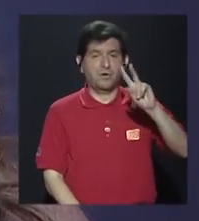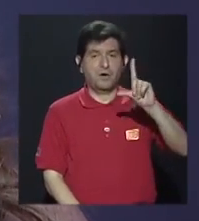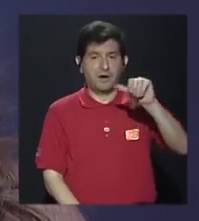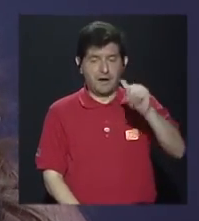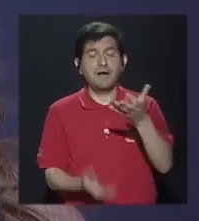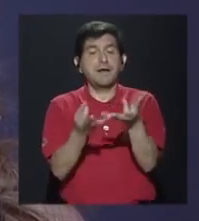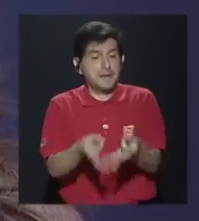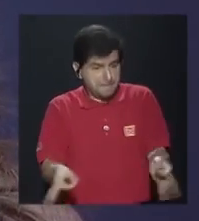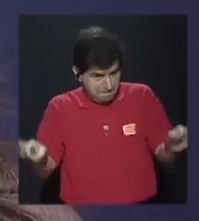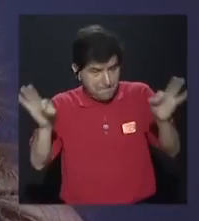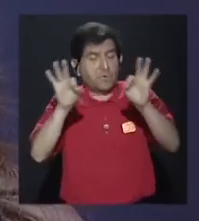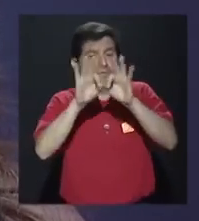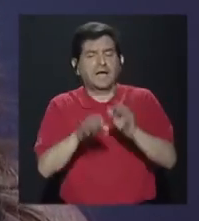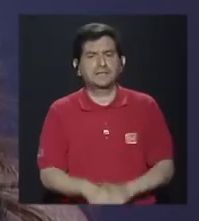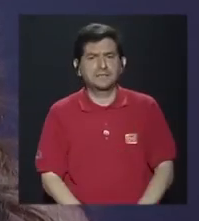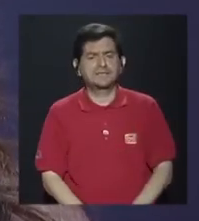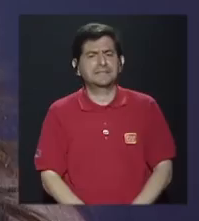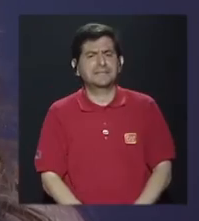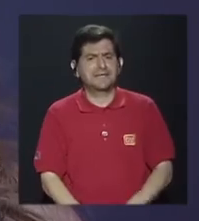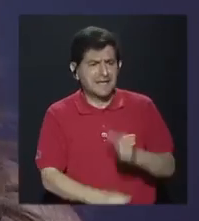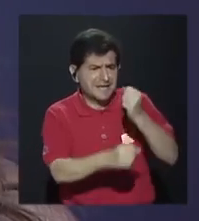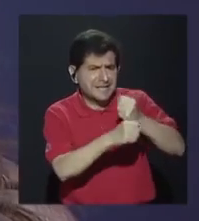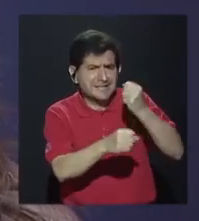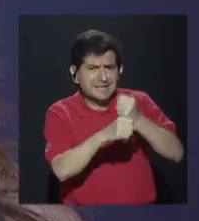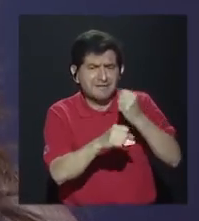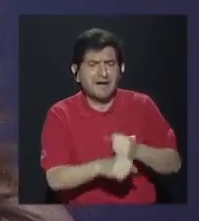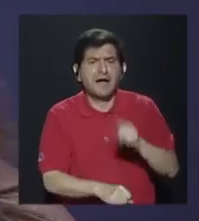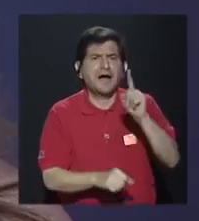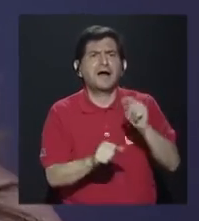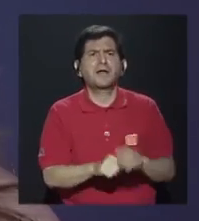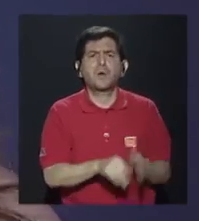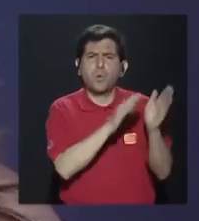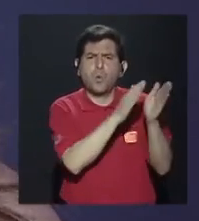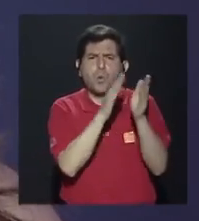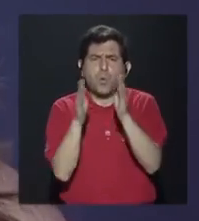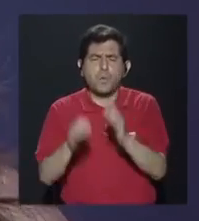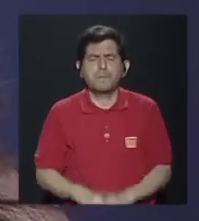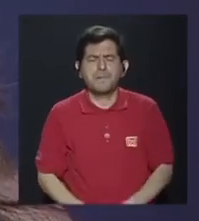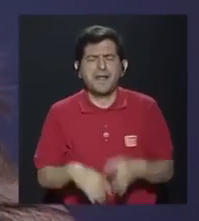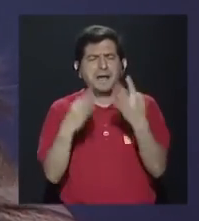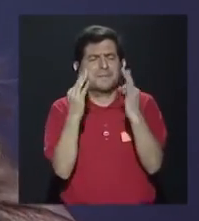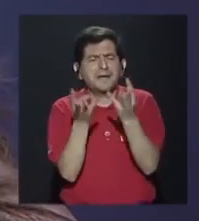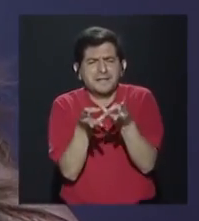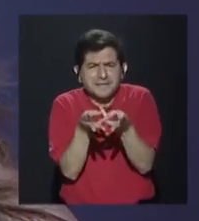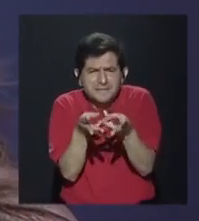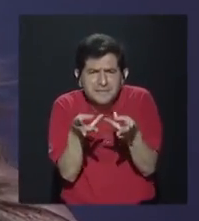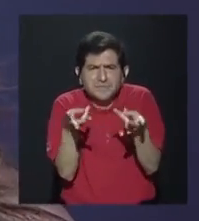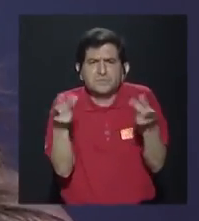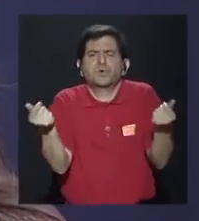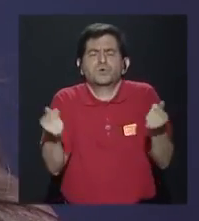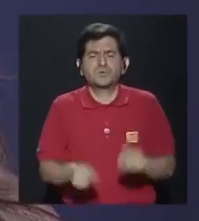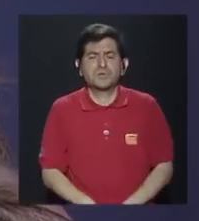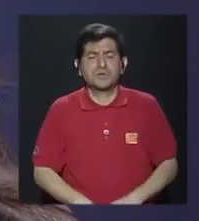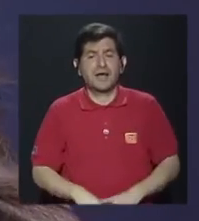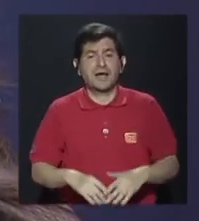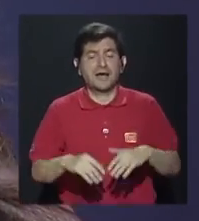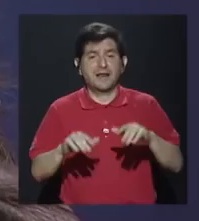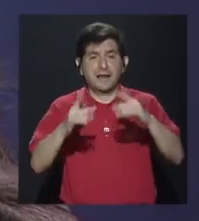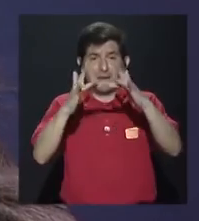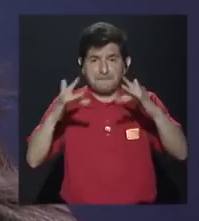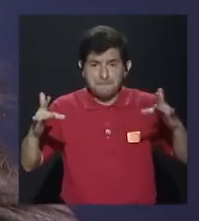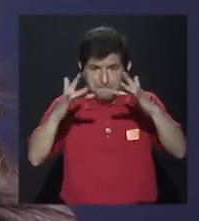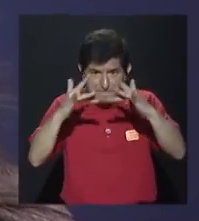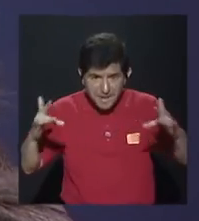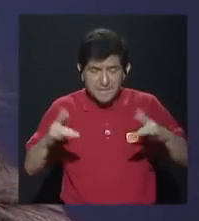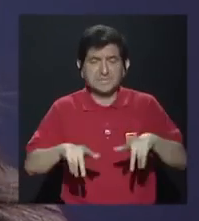importante trabajar en un plan piloto o un plan para subsanar esos vacíos en